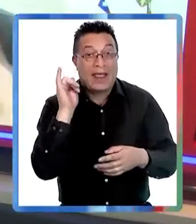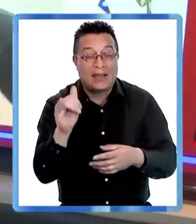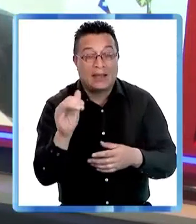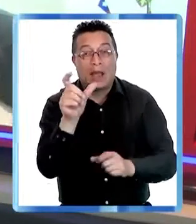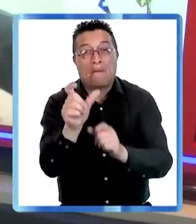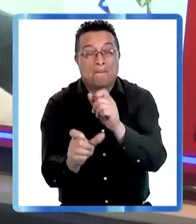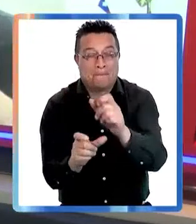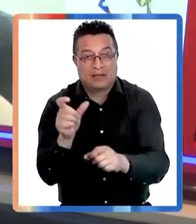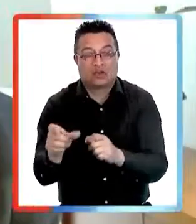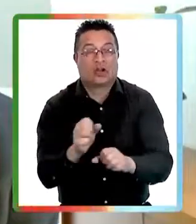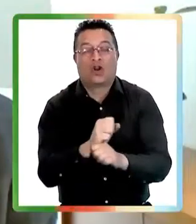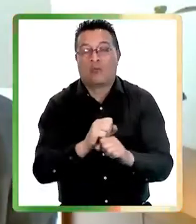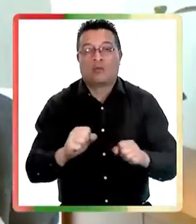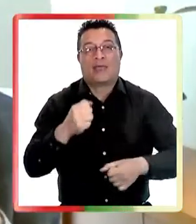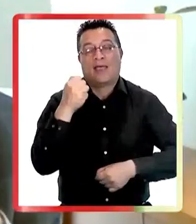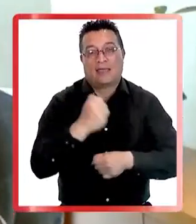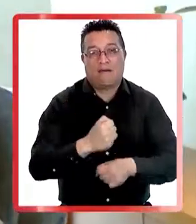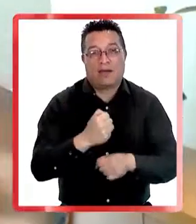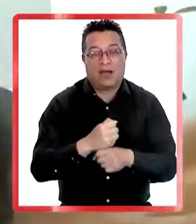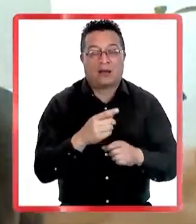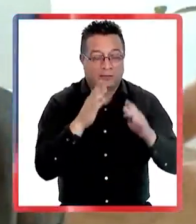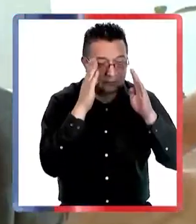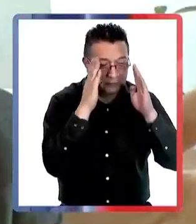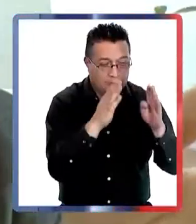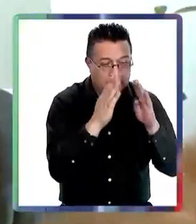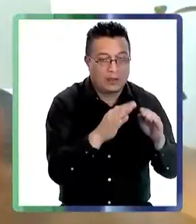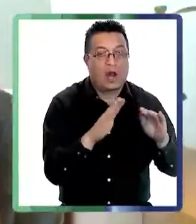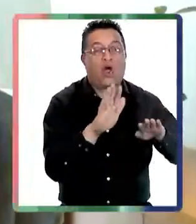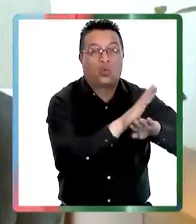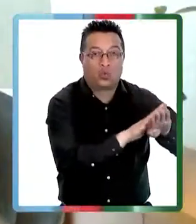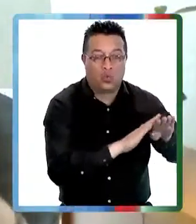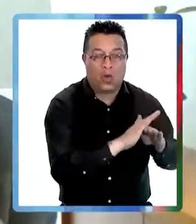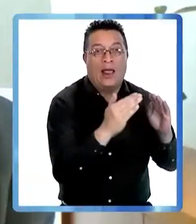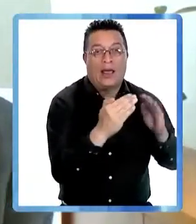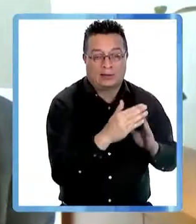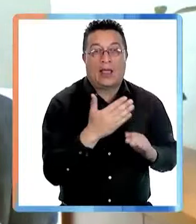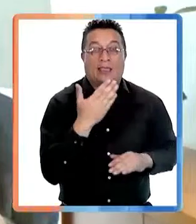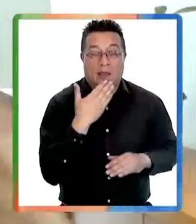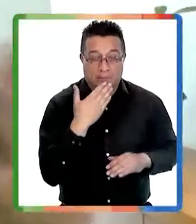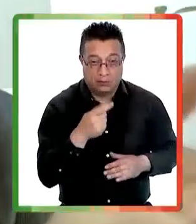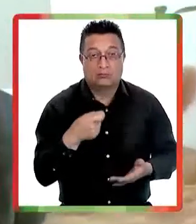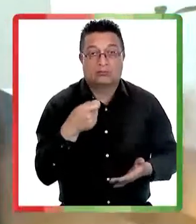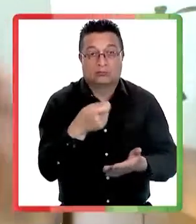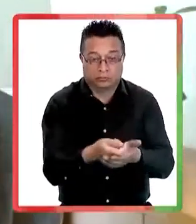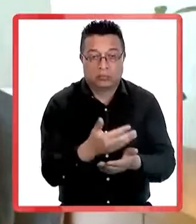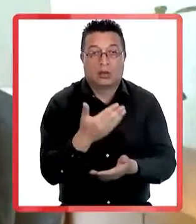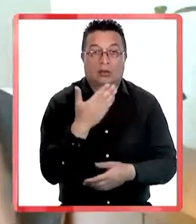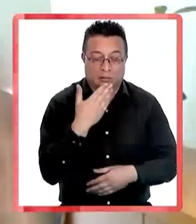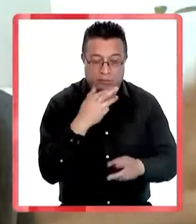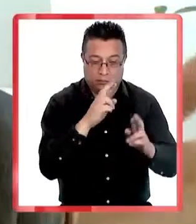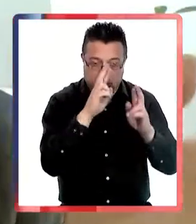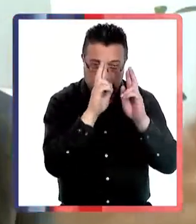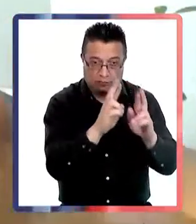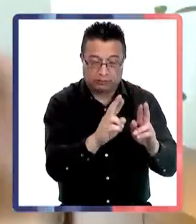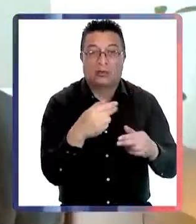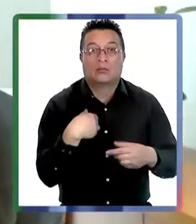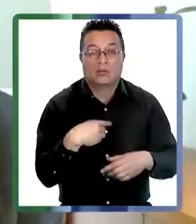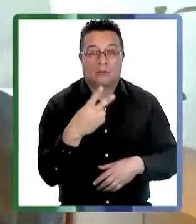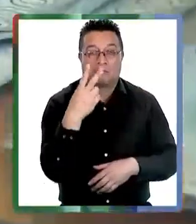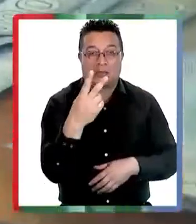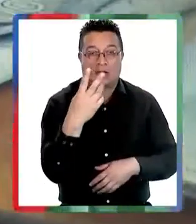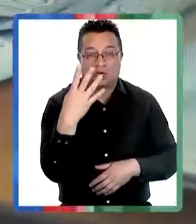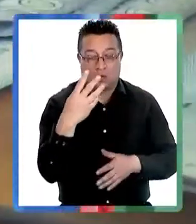personas que estén dedicadas, que no pueden trabajar y están dedicadas a las tareas del cuidado, también se le van a registrar hasta